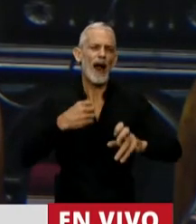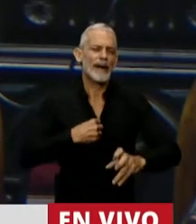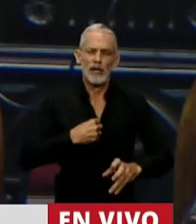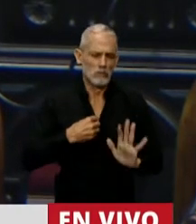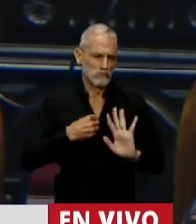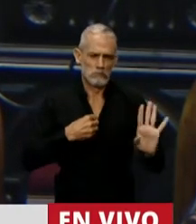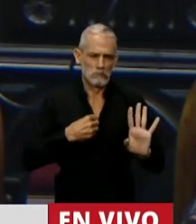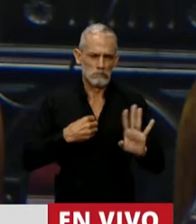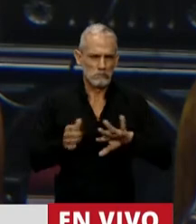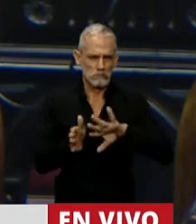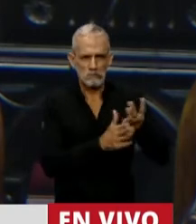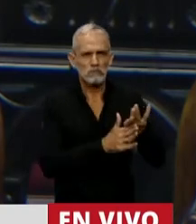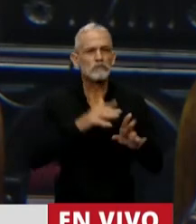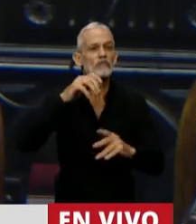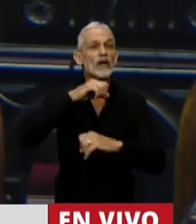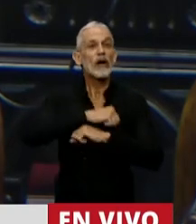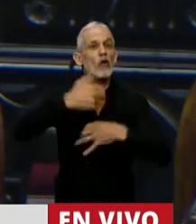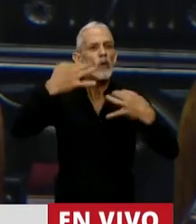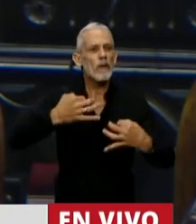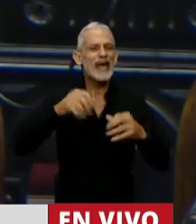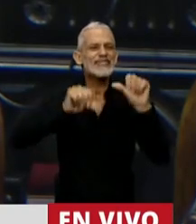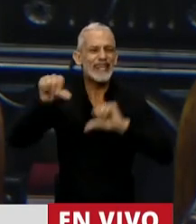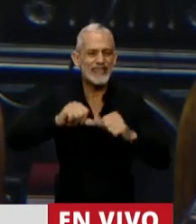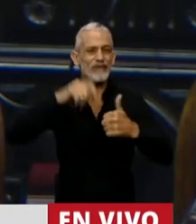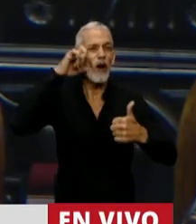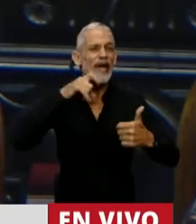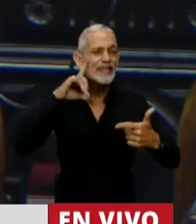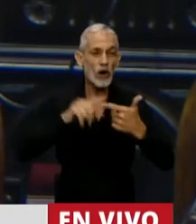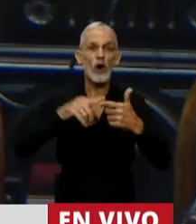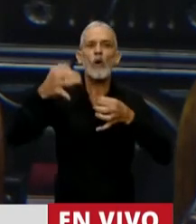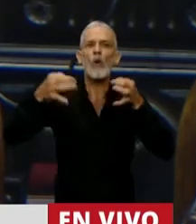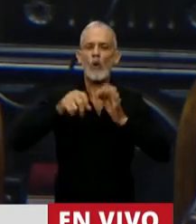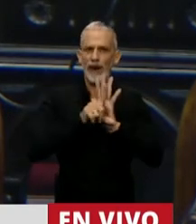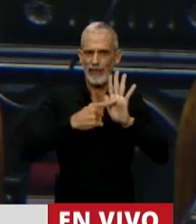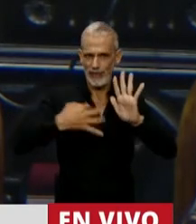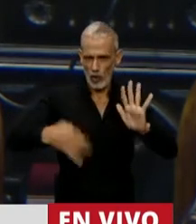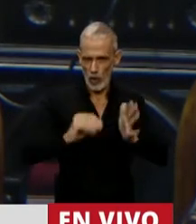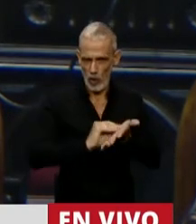religioso, voy a hablar desde el punto de vista ético, desde el punto de vista científico, desde el punto de vista jurídico.